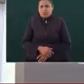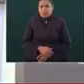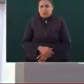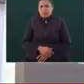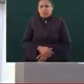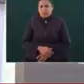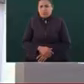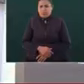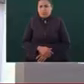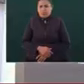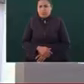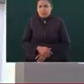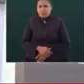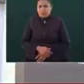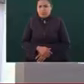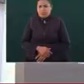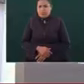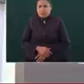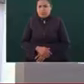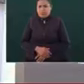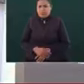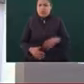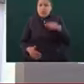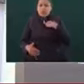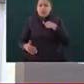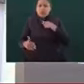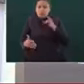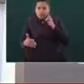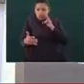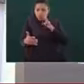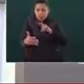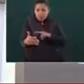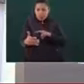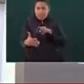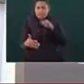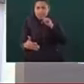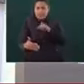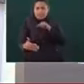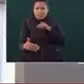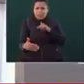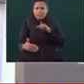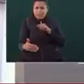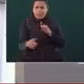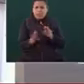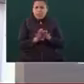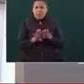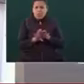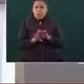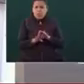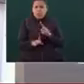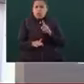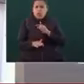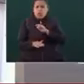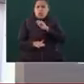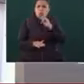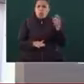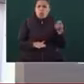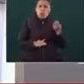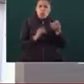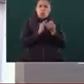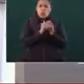lo vi combinado con un comentario de Rappé, a ver si así lo consigue.